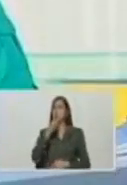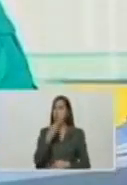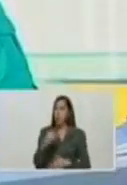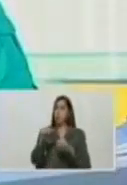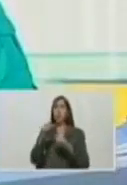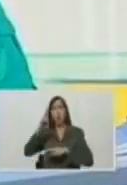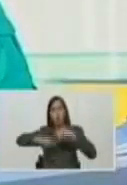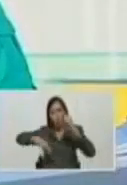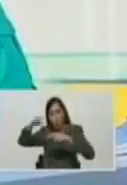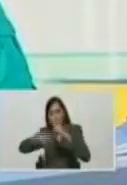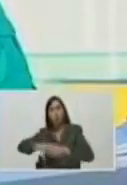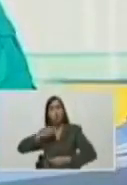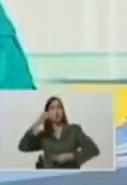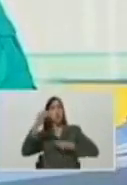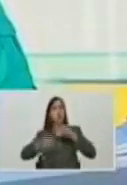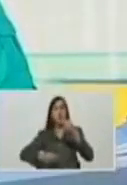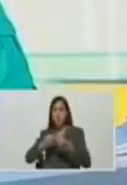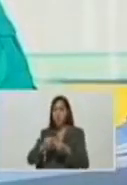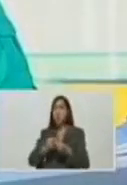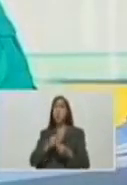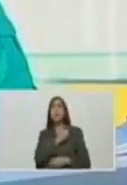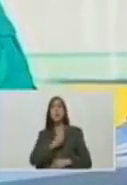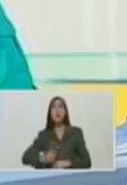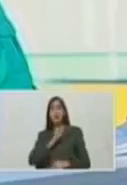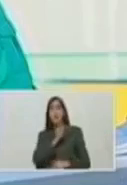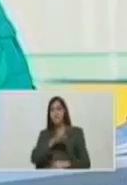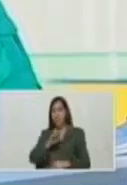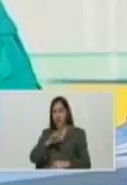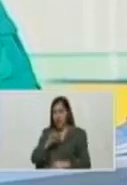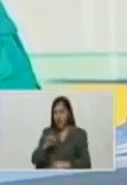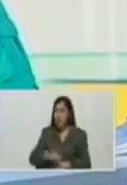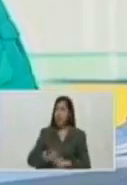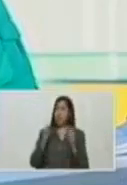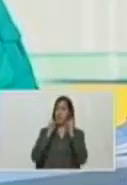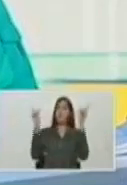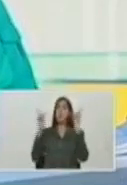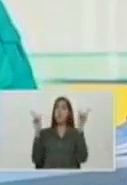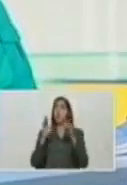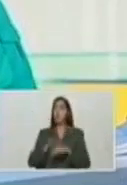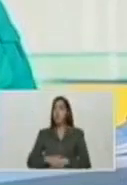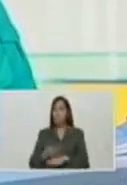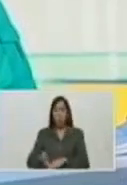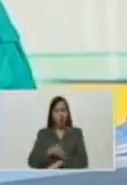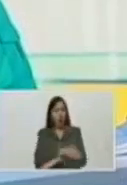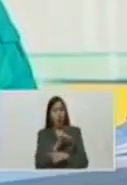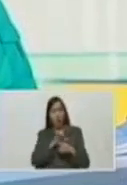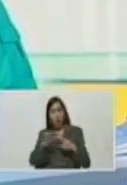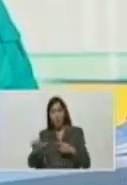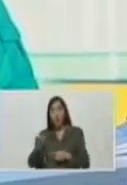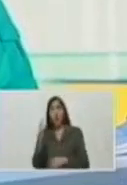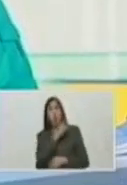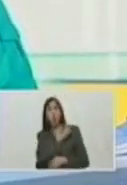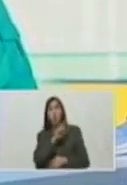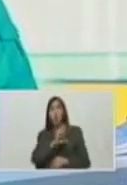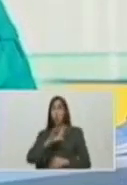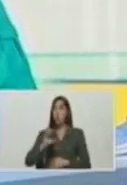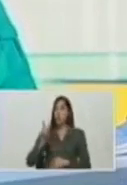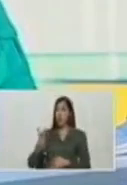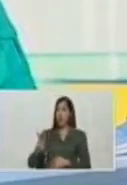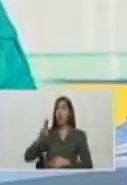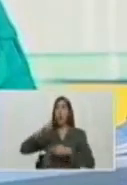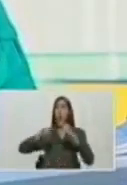En infraestructura. Es impresionante, uno se impresiona. Hace una semana fuimos a la Universidad Central de Venezuela. ¿Quién construyó